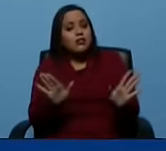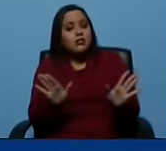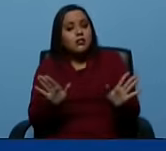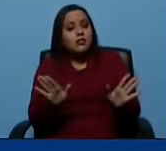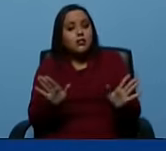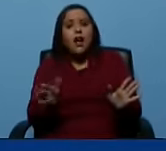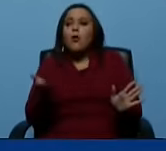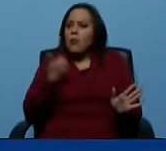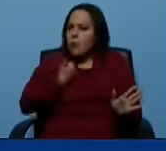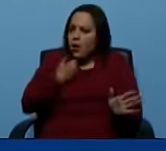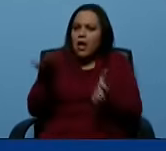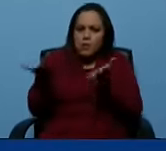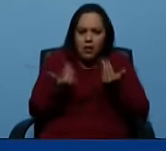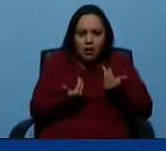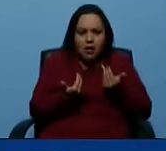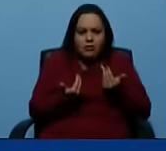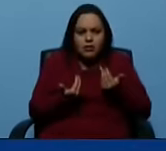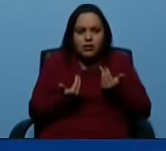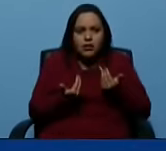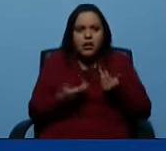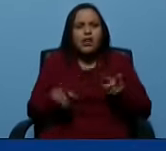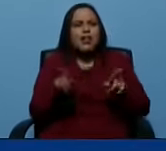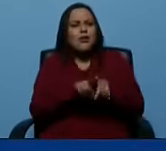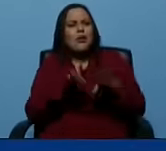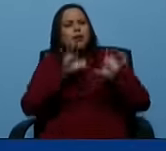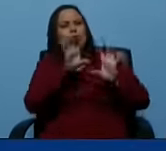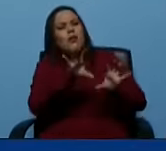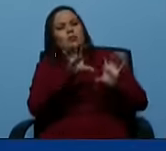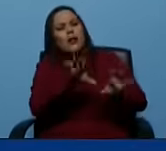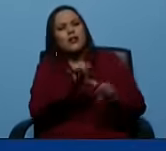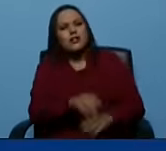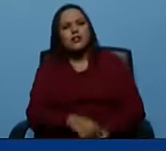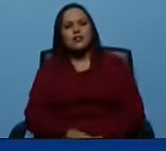sea. Es como el chiste de los